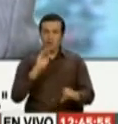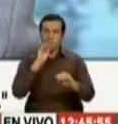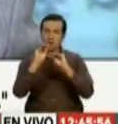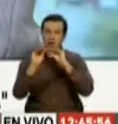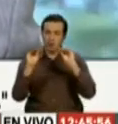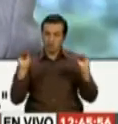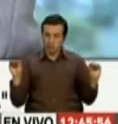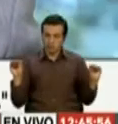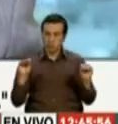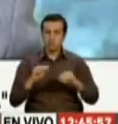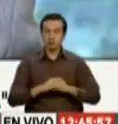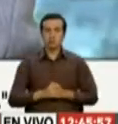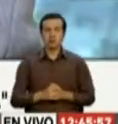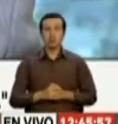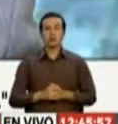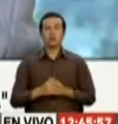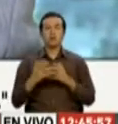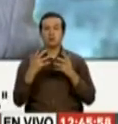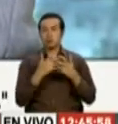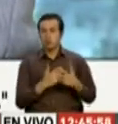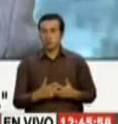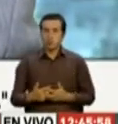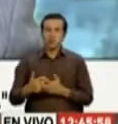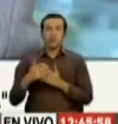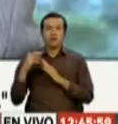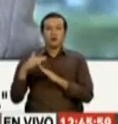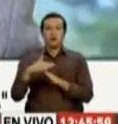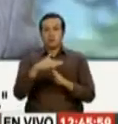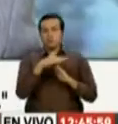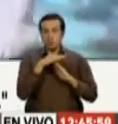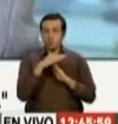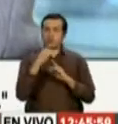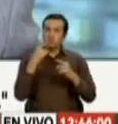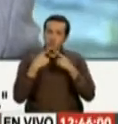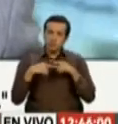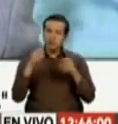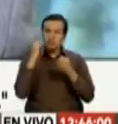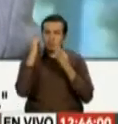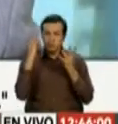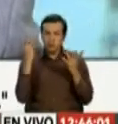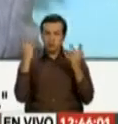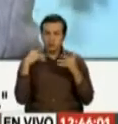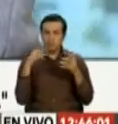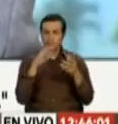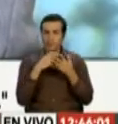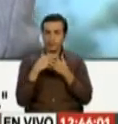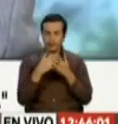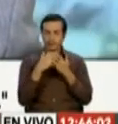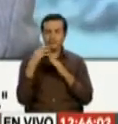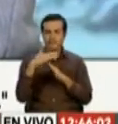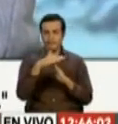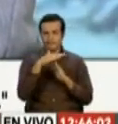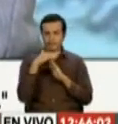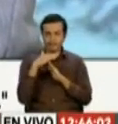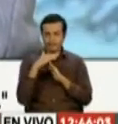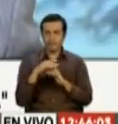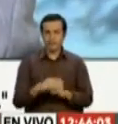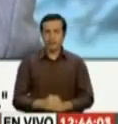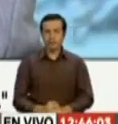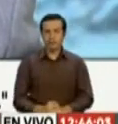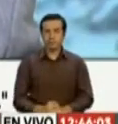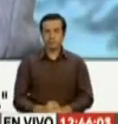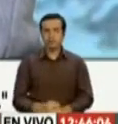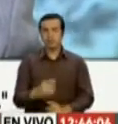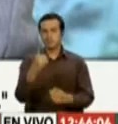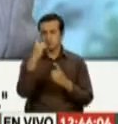recalcar, esta unidad es por la paz. Insisto, estamos unidos por la paz. No vamos